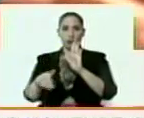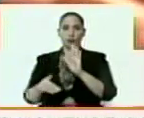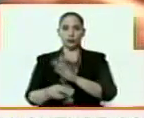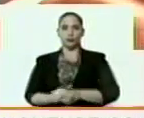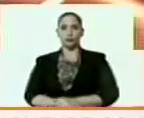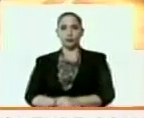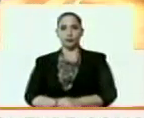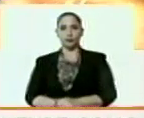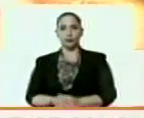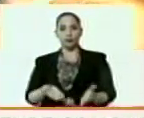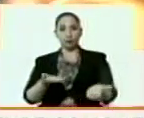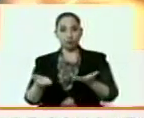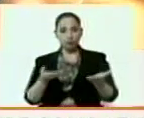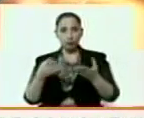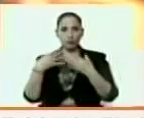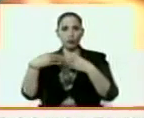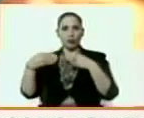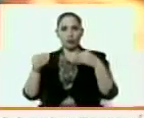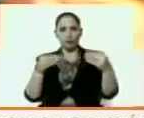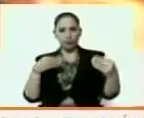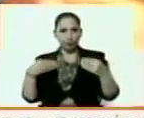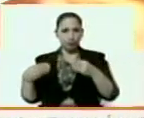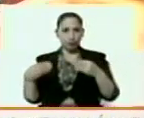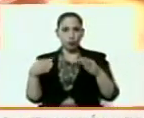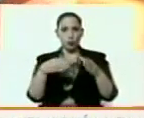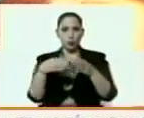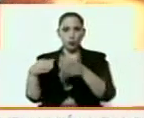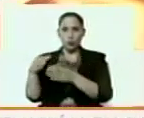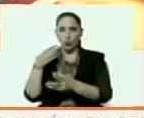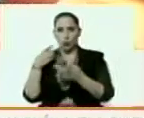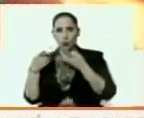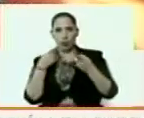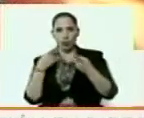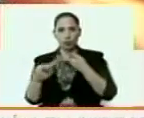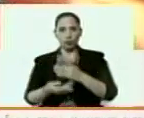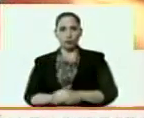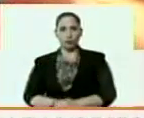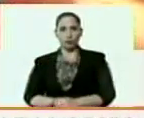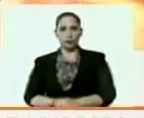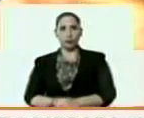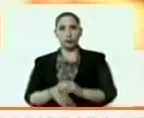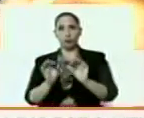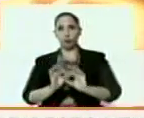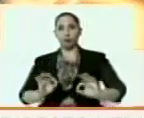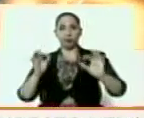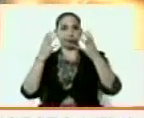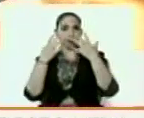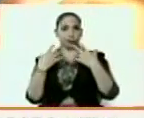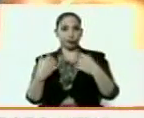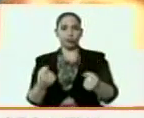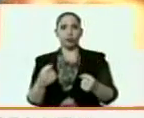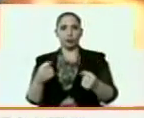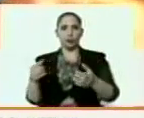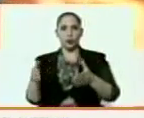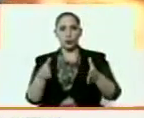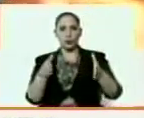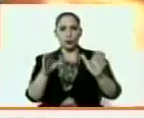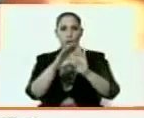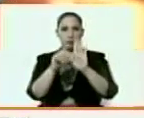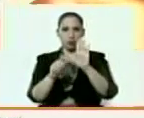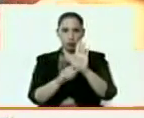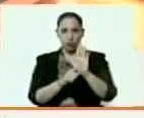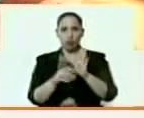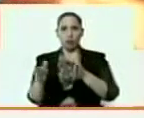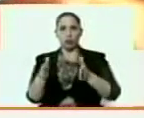que sirva para el modelaje de un sector político que no entiende que la ruta es constitucional, que la ruta